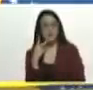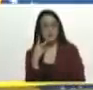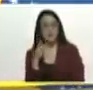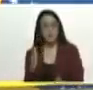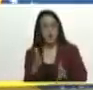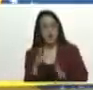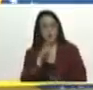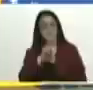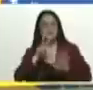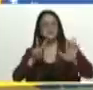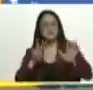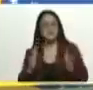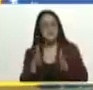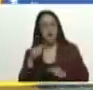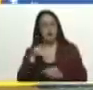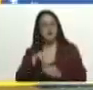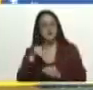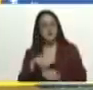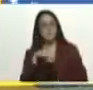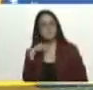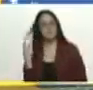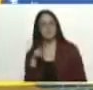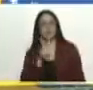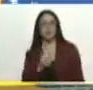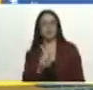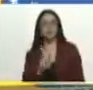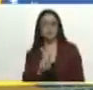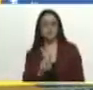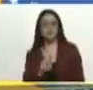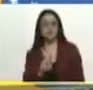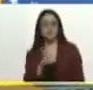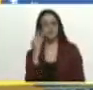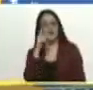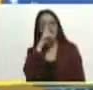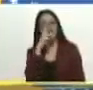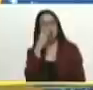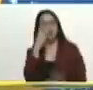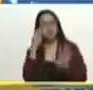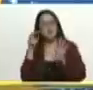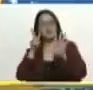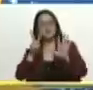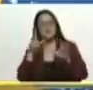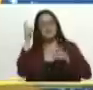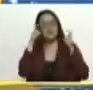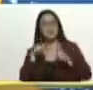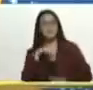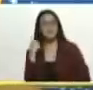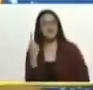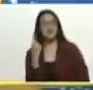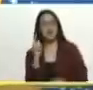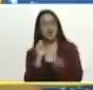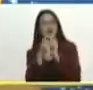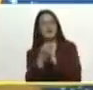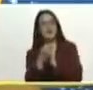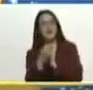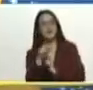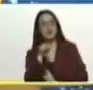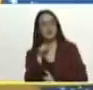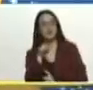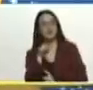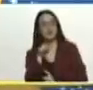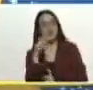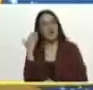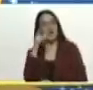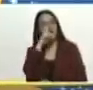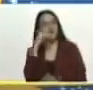ganado 27, hemos perdido 2. En el año 2007 el comandante Chávez perdió un referéndum. Y en el